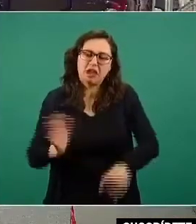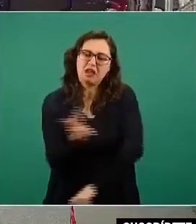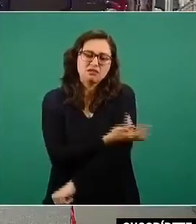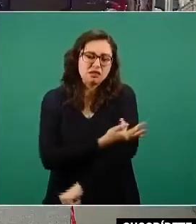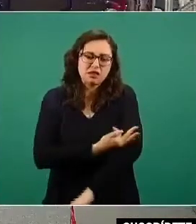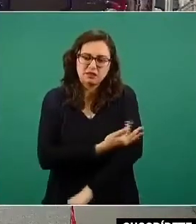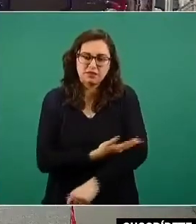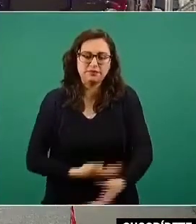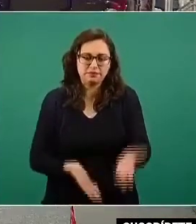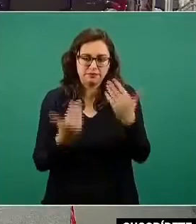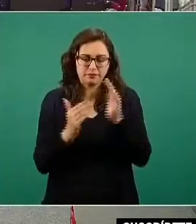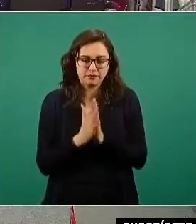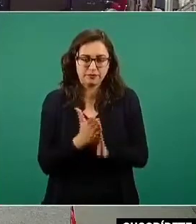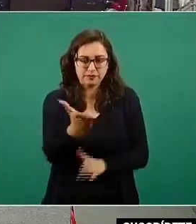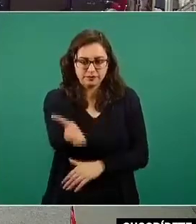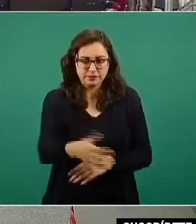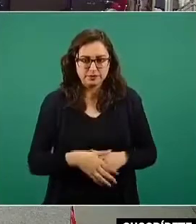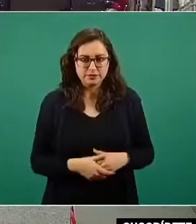Por favor.